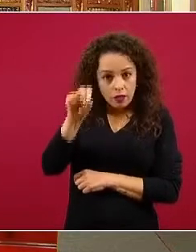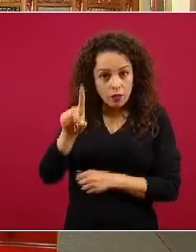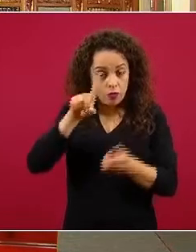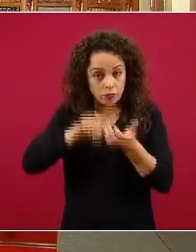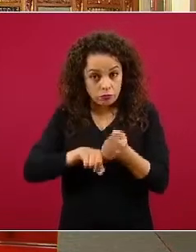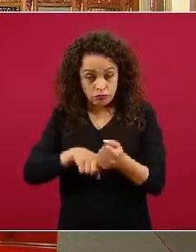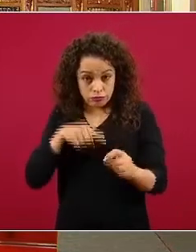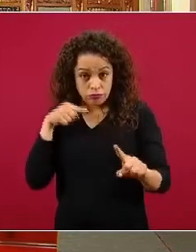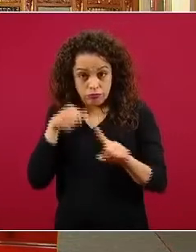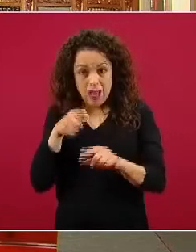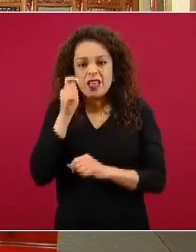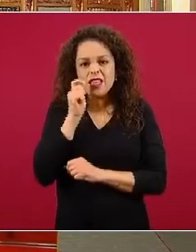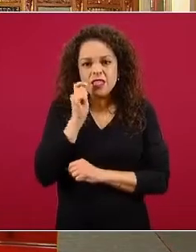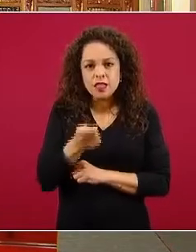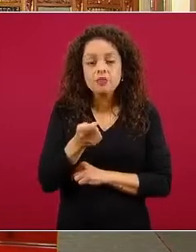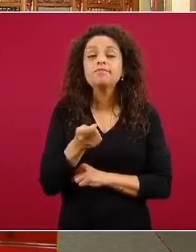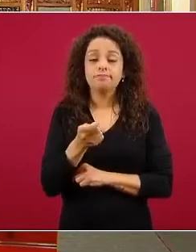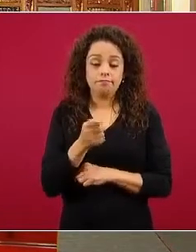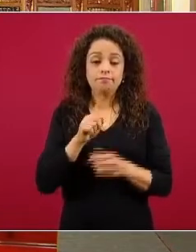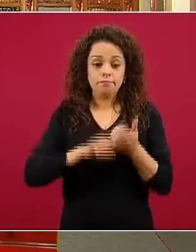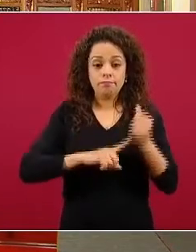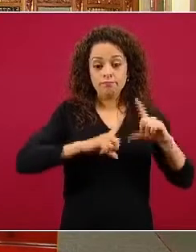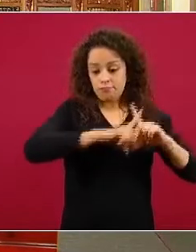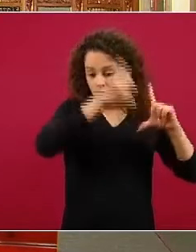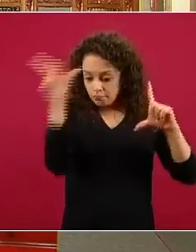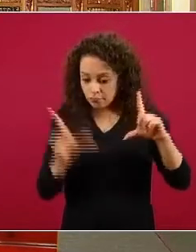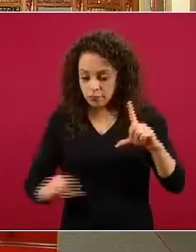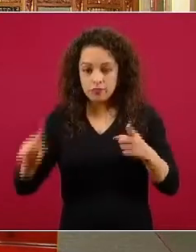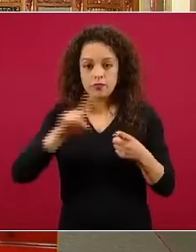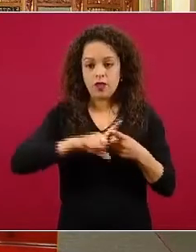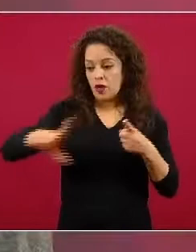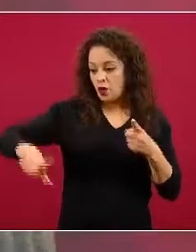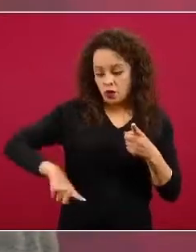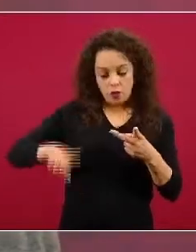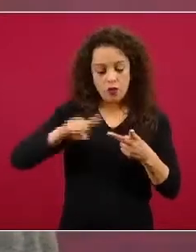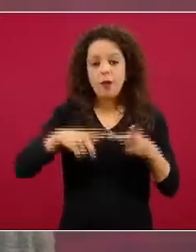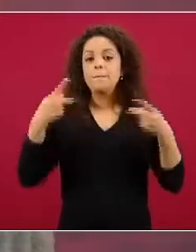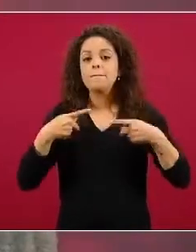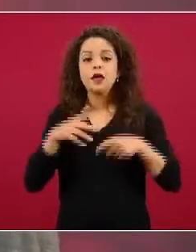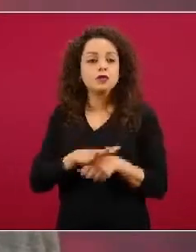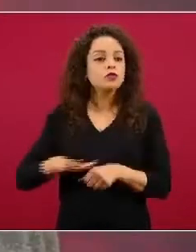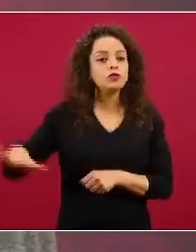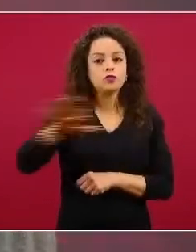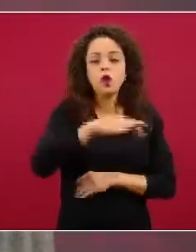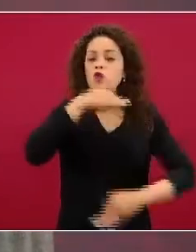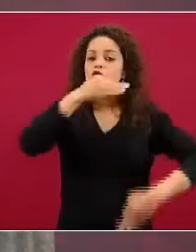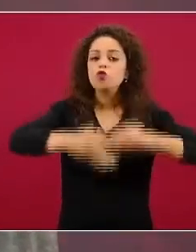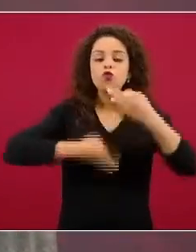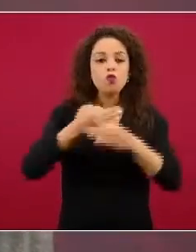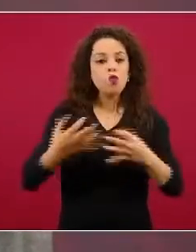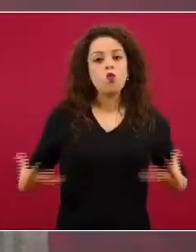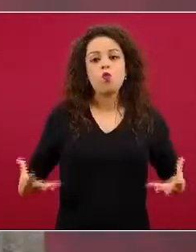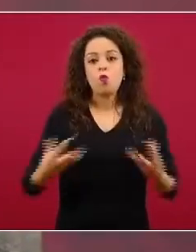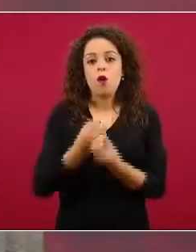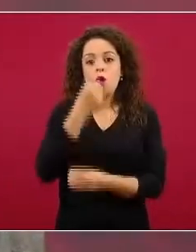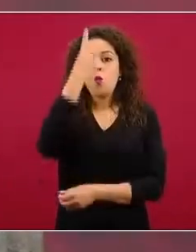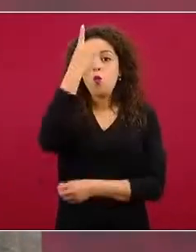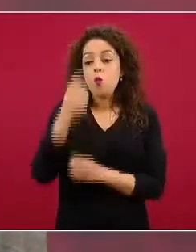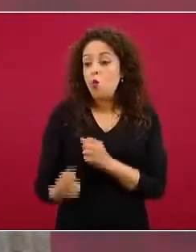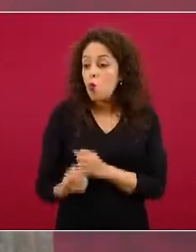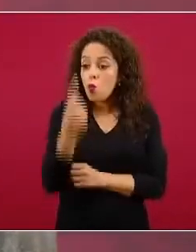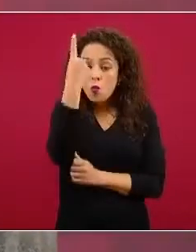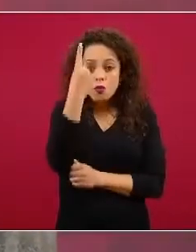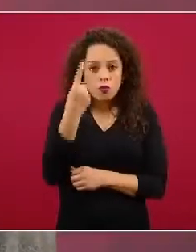conformado por nuestro territorio, el gobierno y la población. Todos, todas somos una